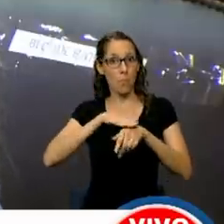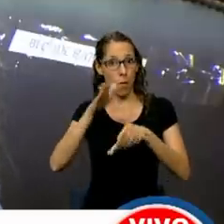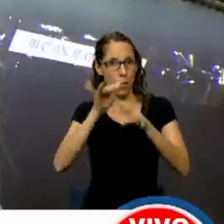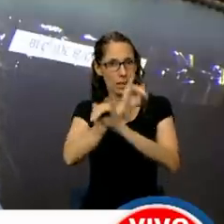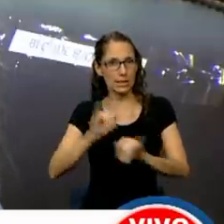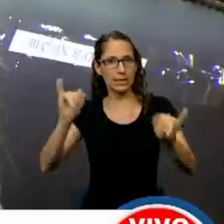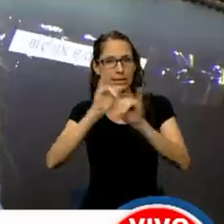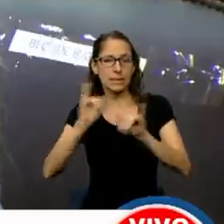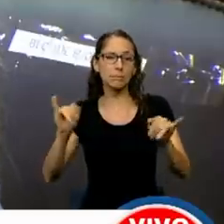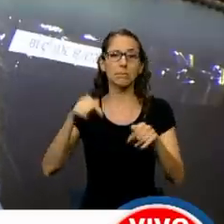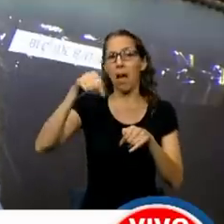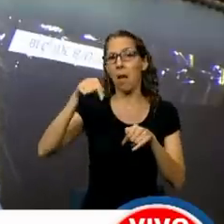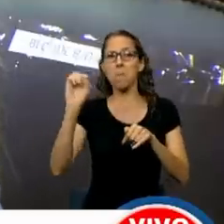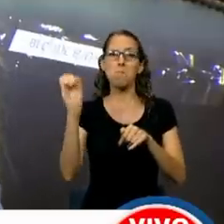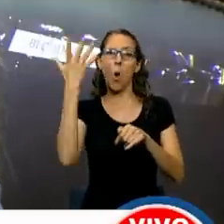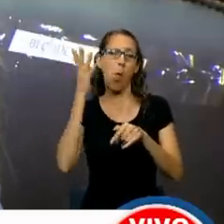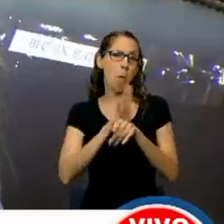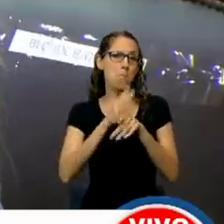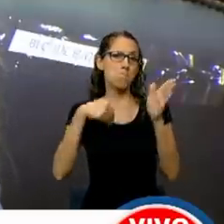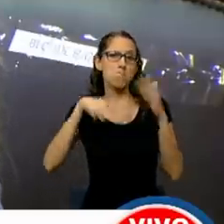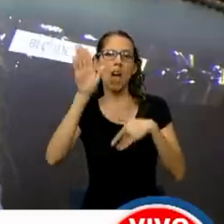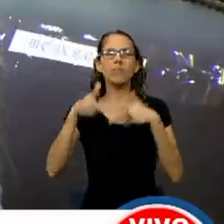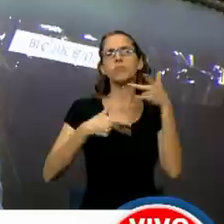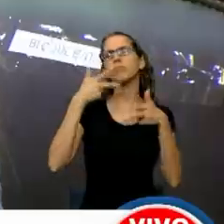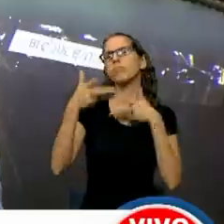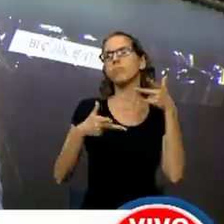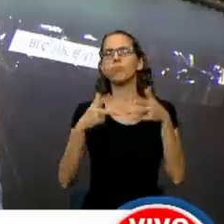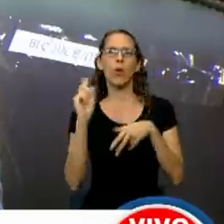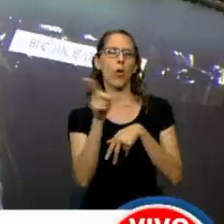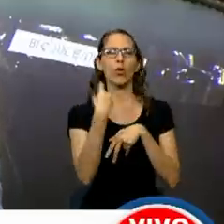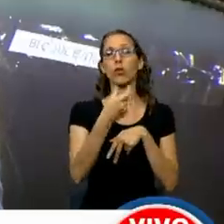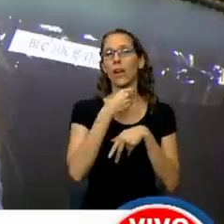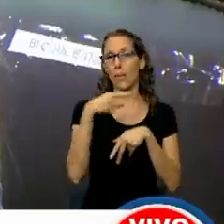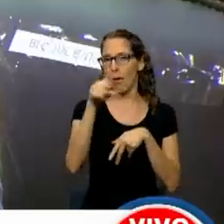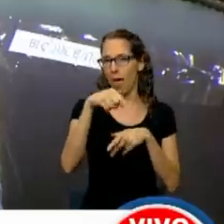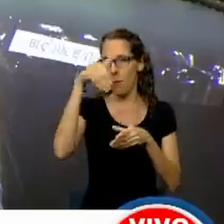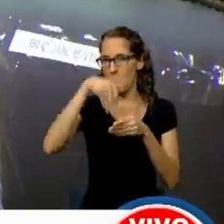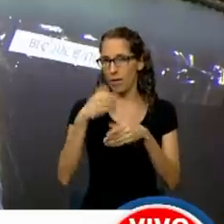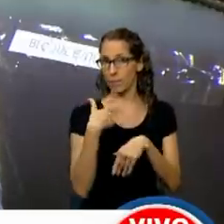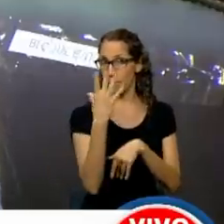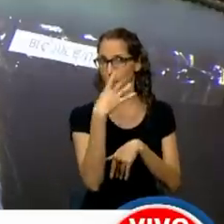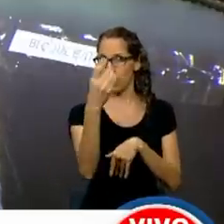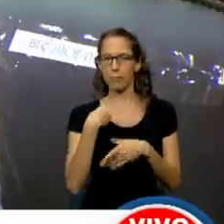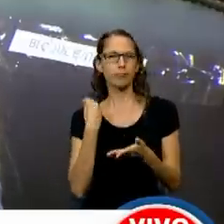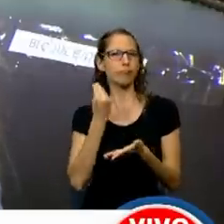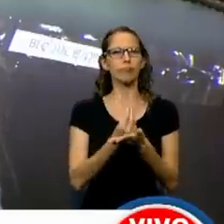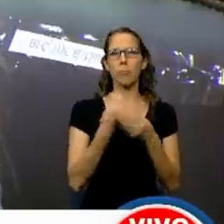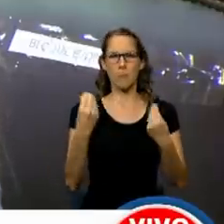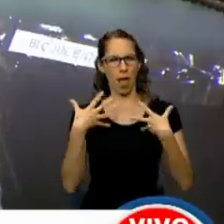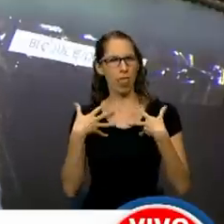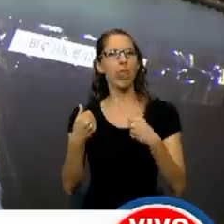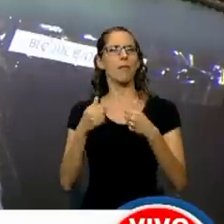o es un clásico hablar de que queremos venir queremos que nos elijan porque queremos defender los derechos de los